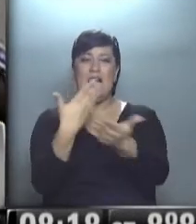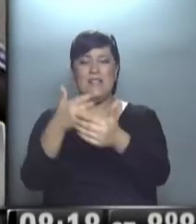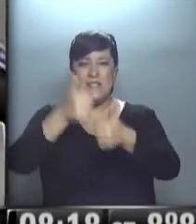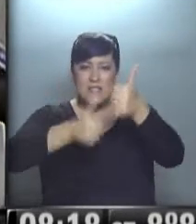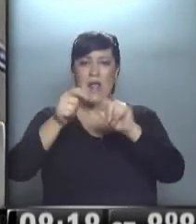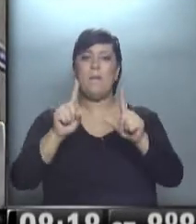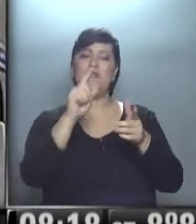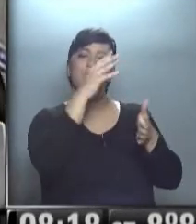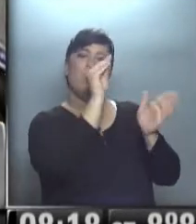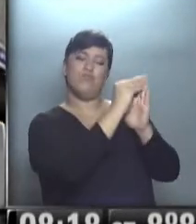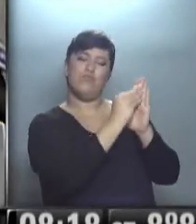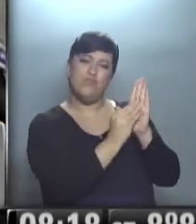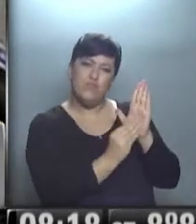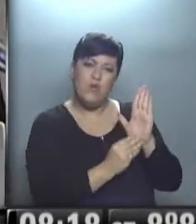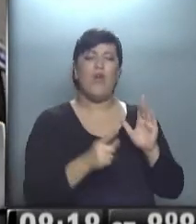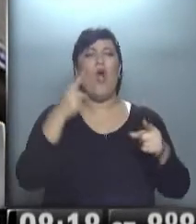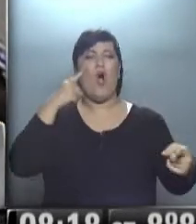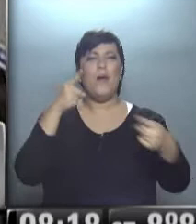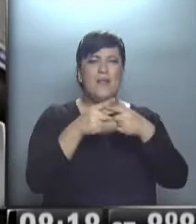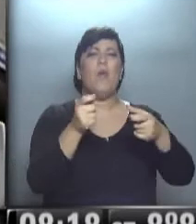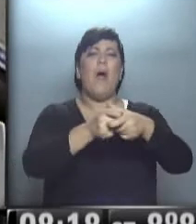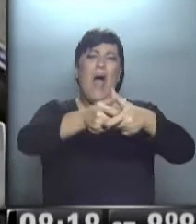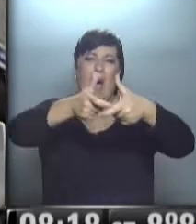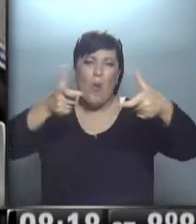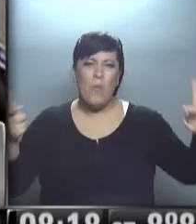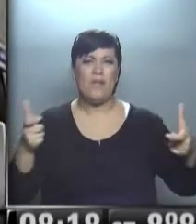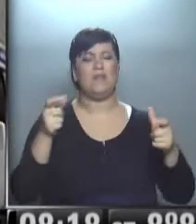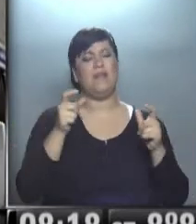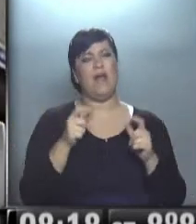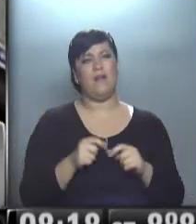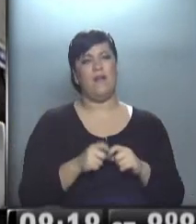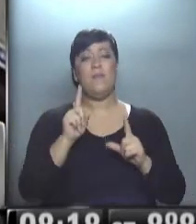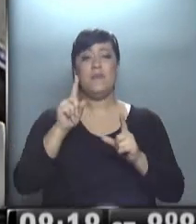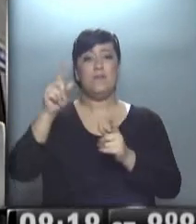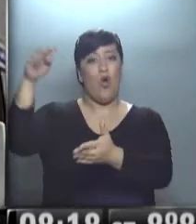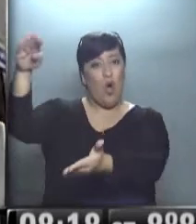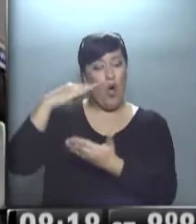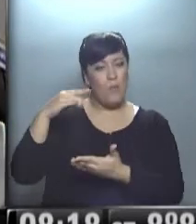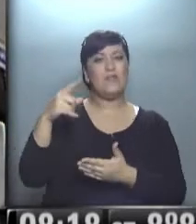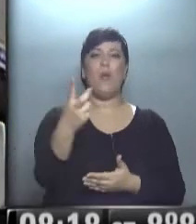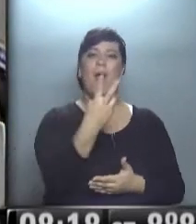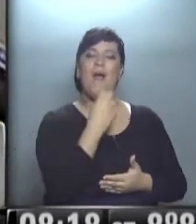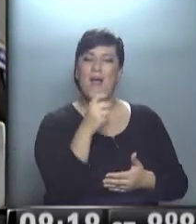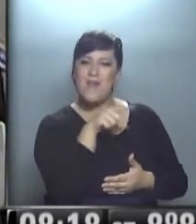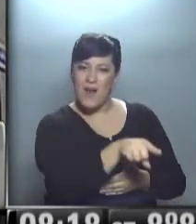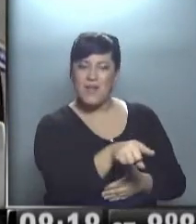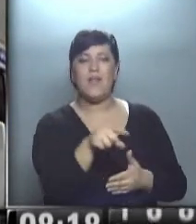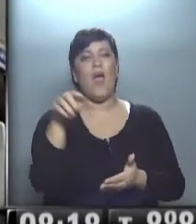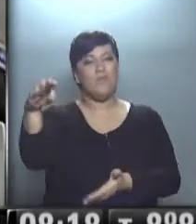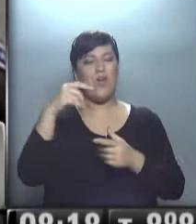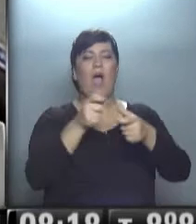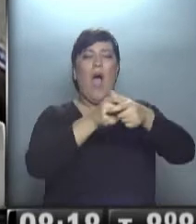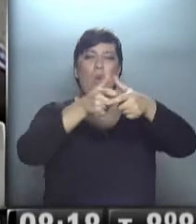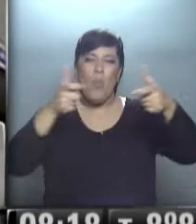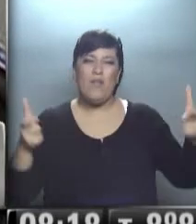agenda con el objetivo de expandir y aumentar mediante la inversión en obras hidroeléctricas la participación